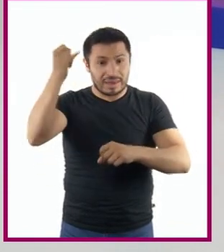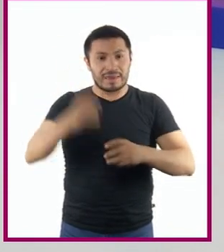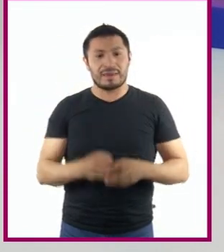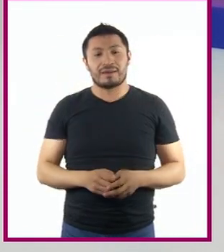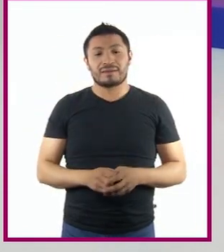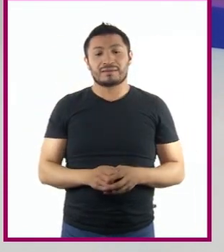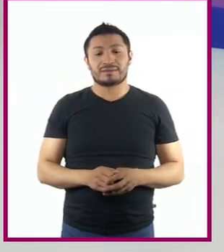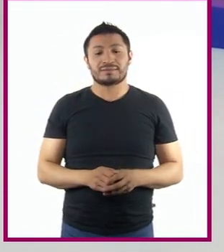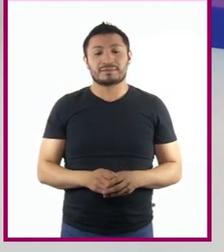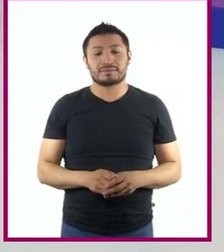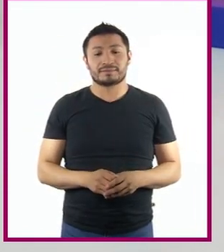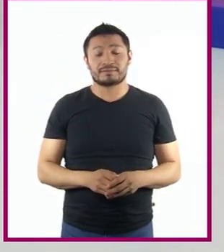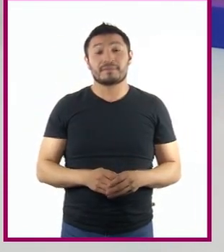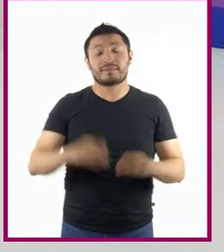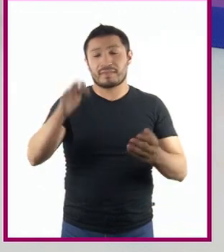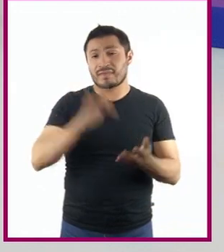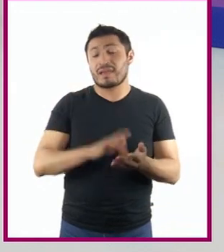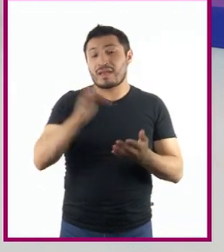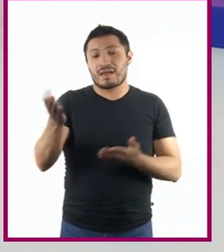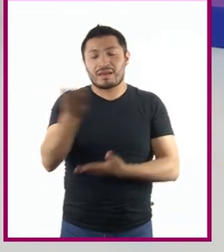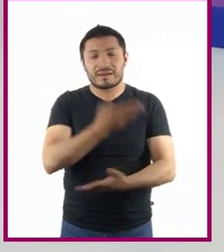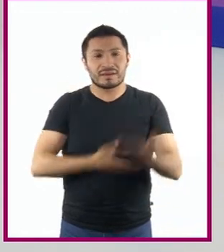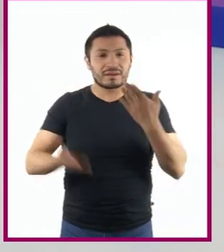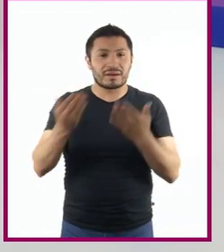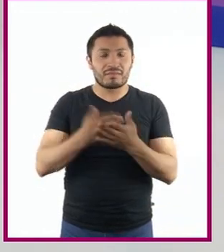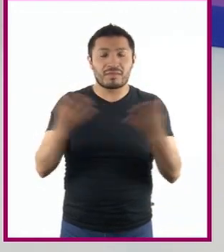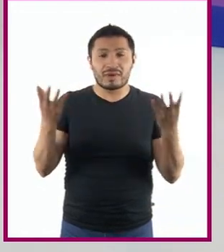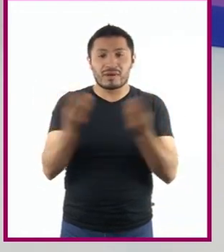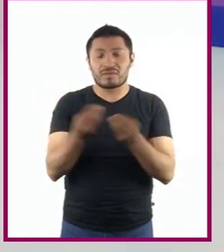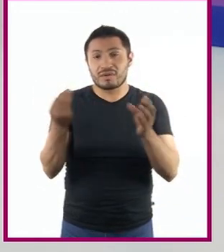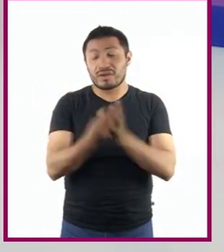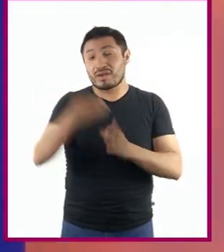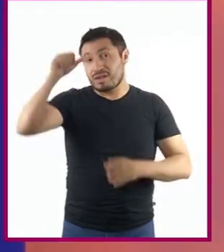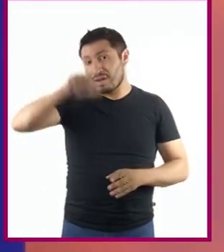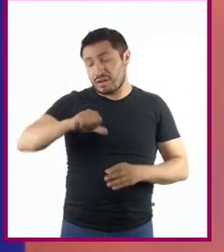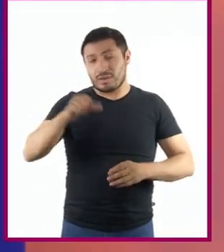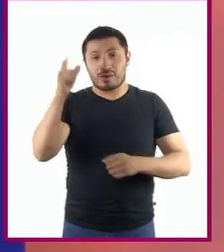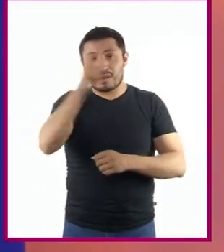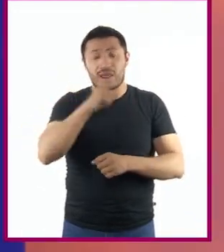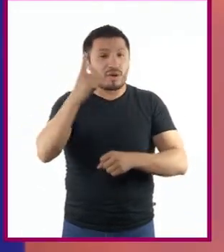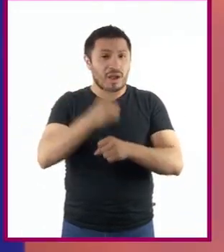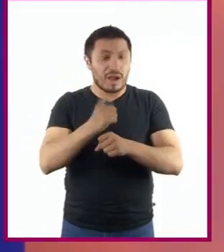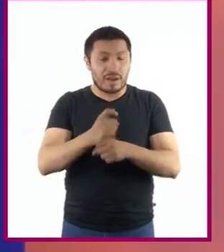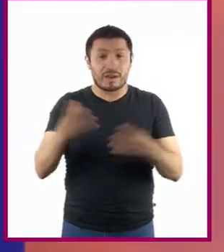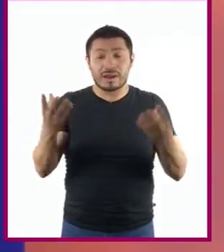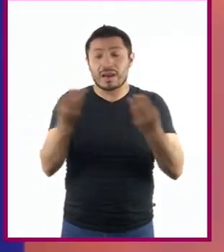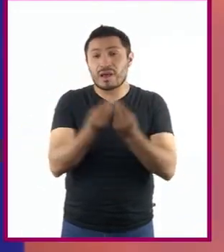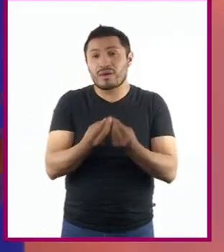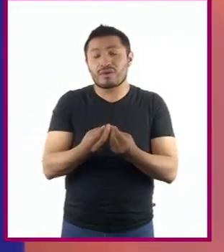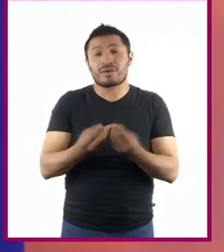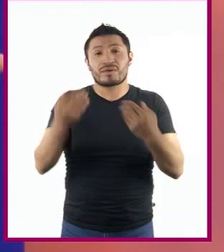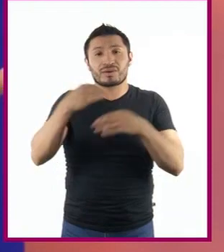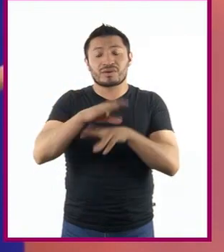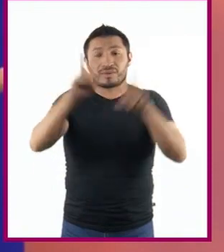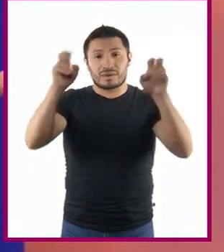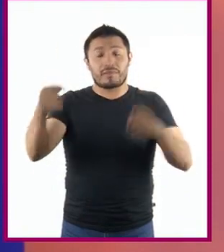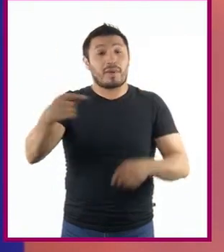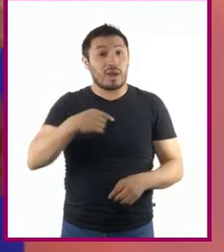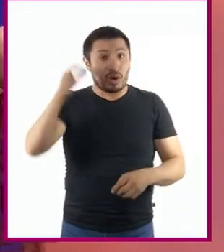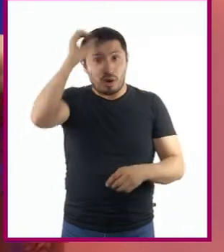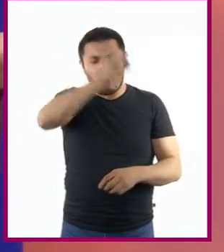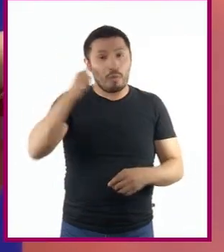Escuela Mexicana. Gracias por compartir con nosotros esta sesión de Lengua Materna, en la que hemos compartido sobre Yo